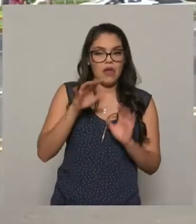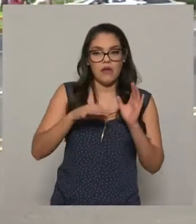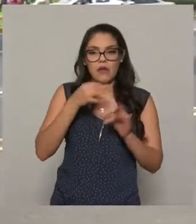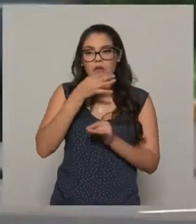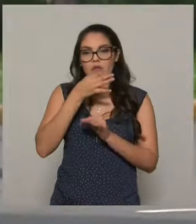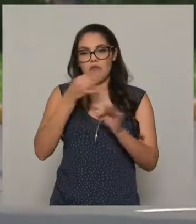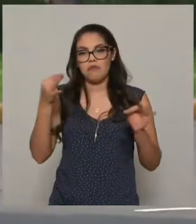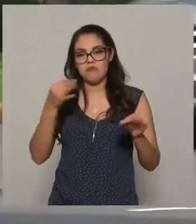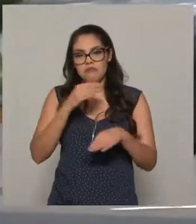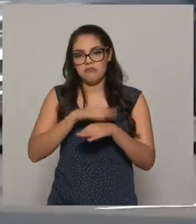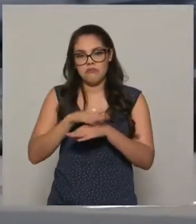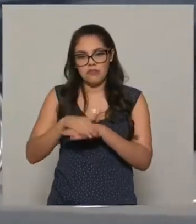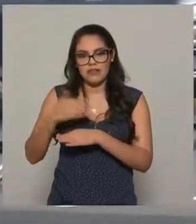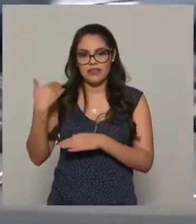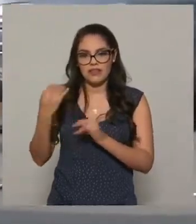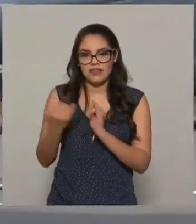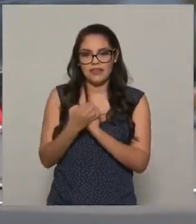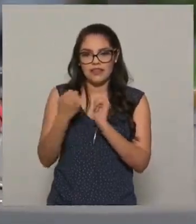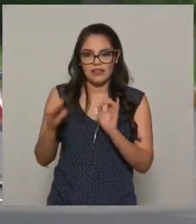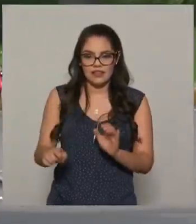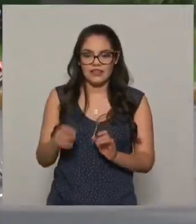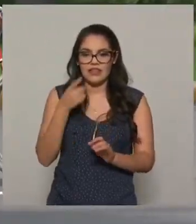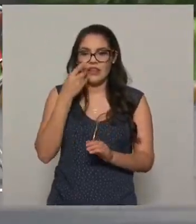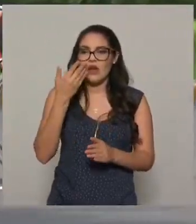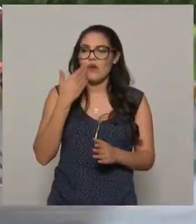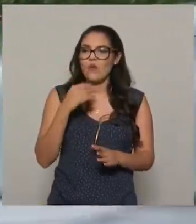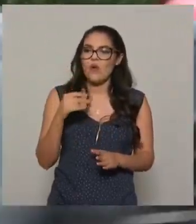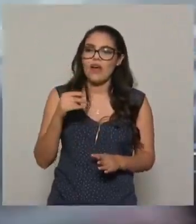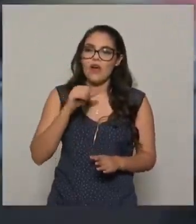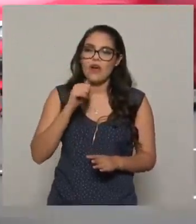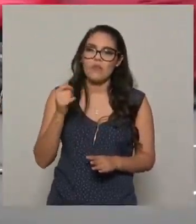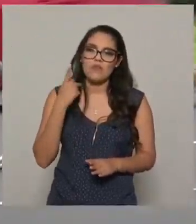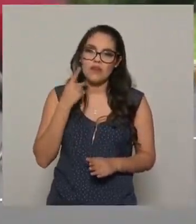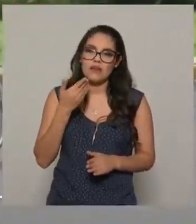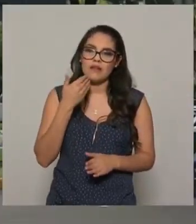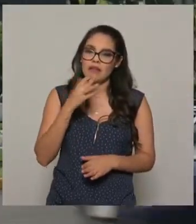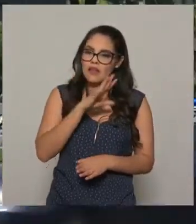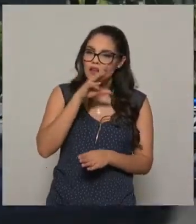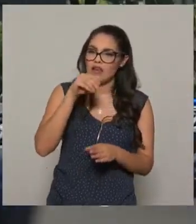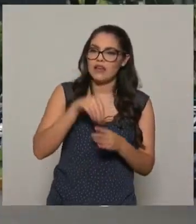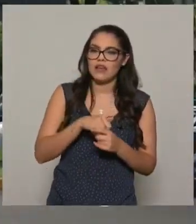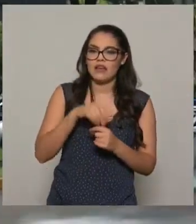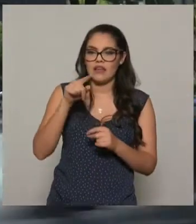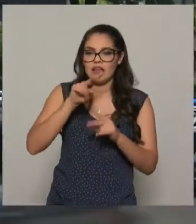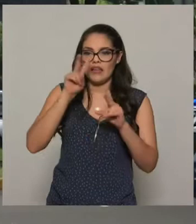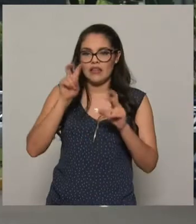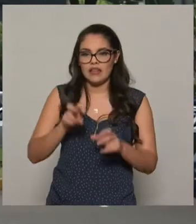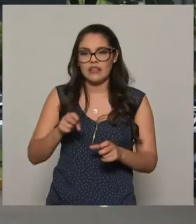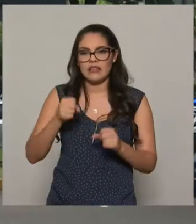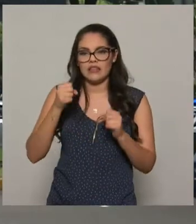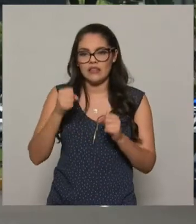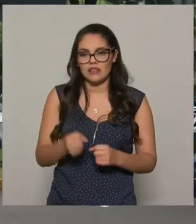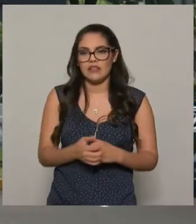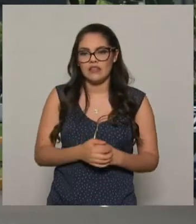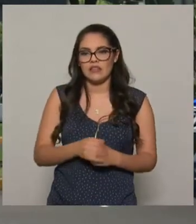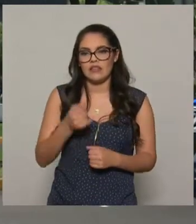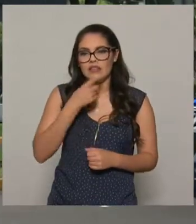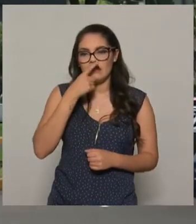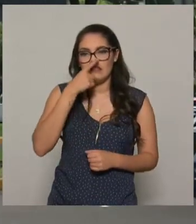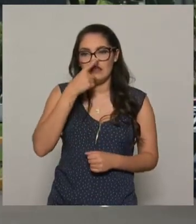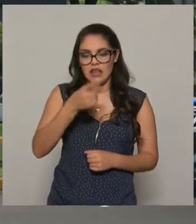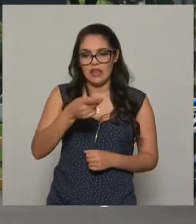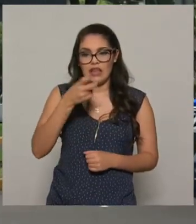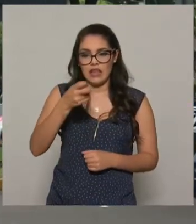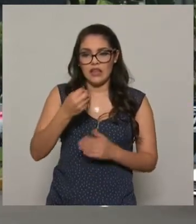hace un rato hacía la funcionaria, pero no hay una política integral real en materia de movilidad. En este caso, y lo decía bien el doctor, a